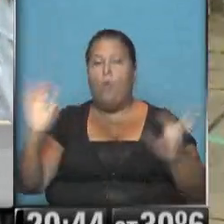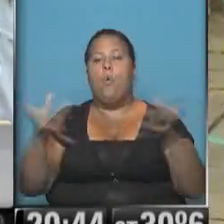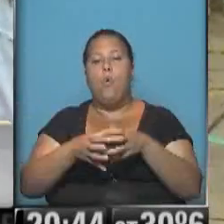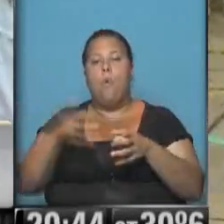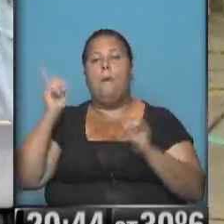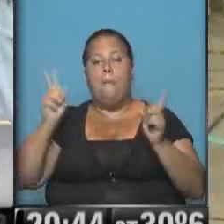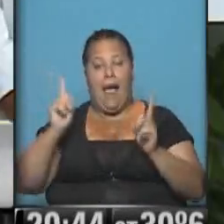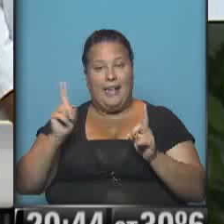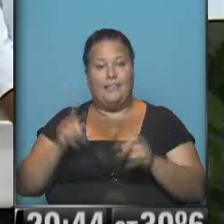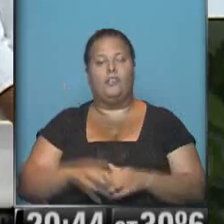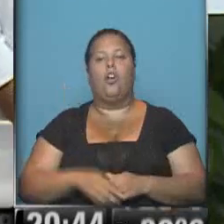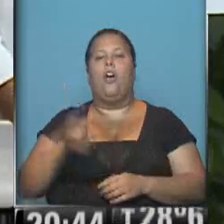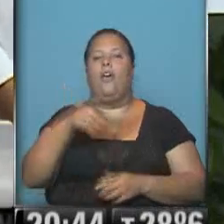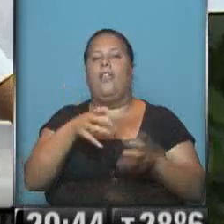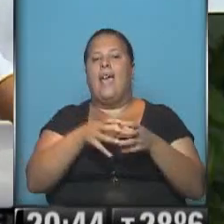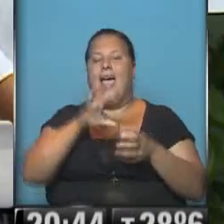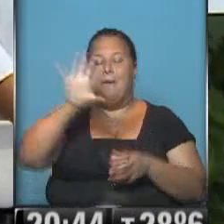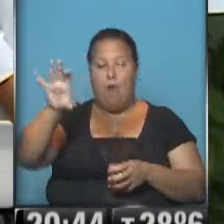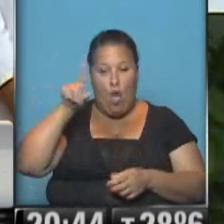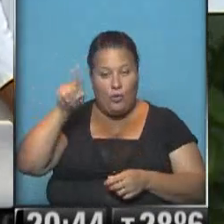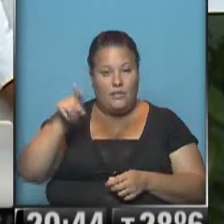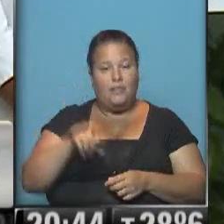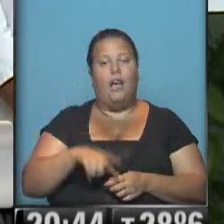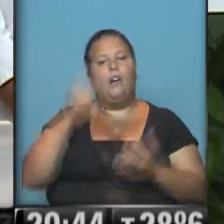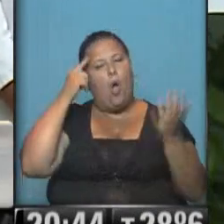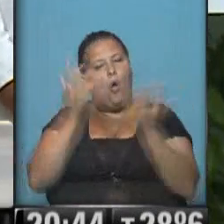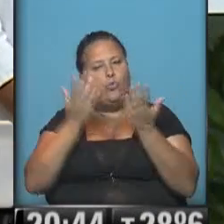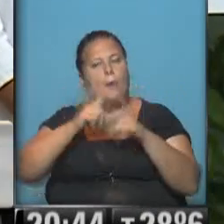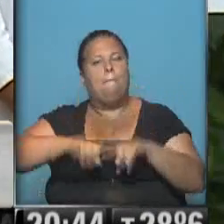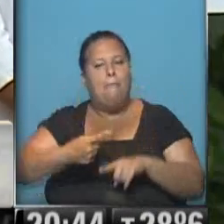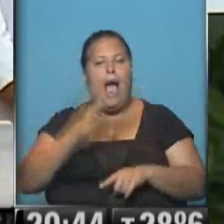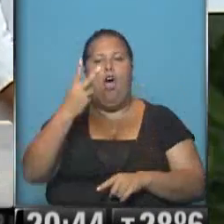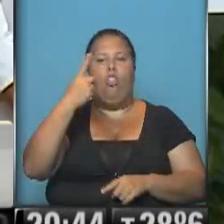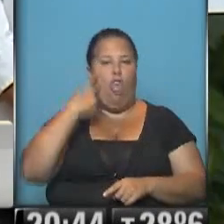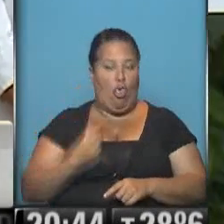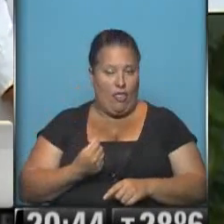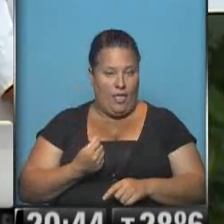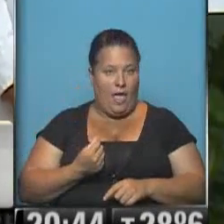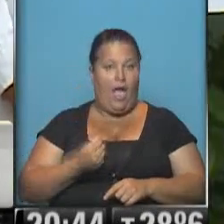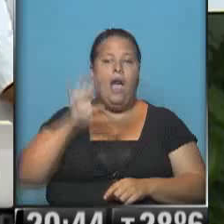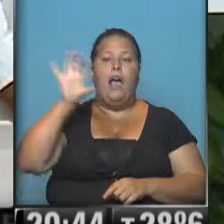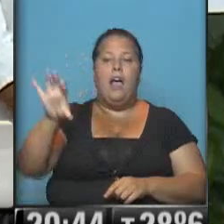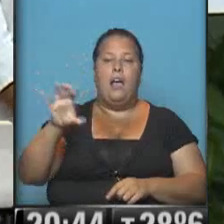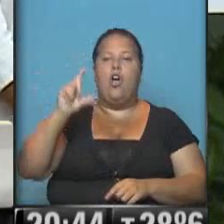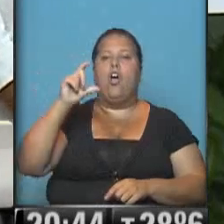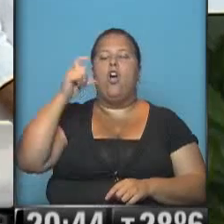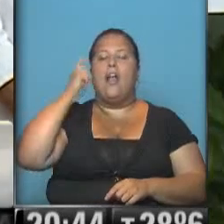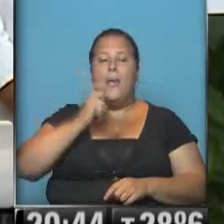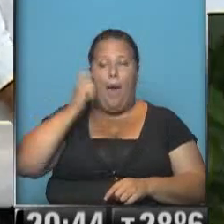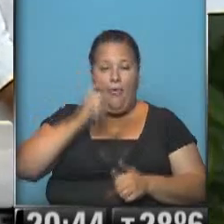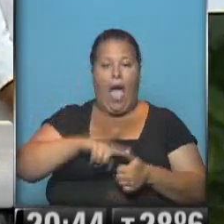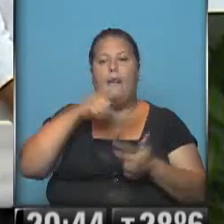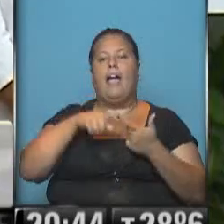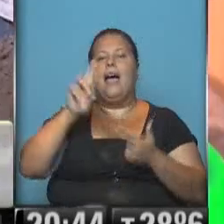gremio docente disidente de la conducción provincial realiza una medida de fuerza de 48 horas en las localidades de Comodoro Rivadavia